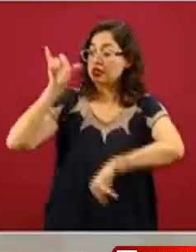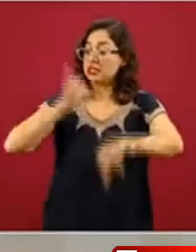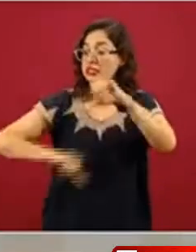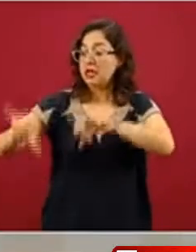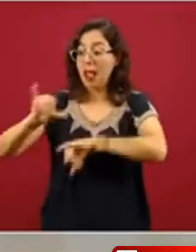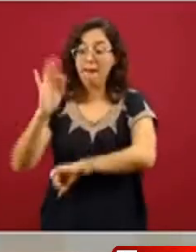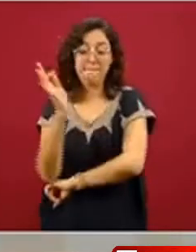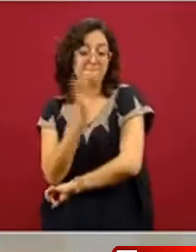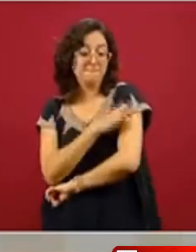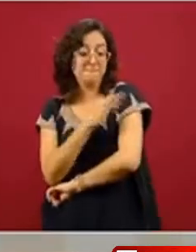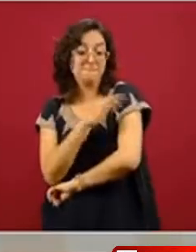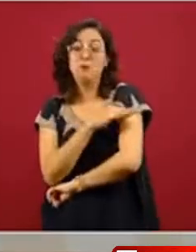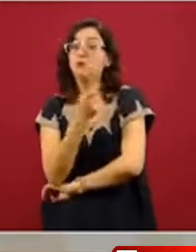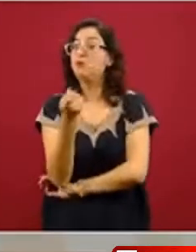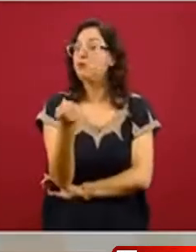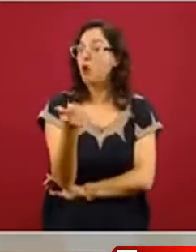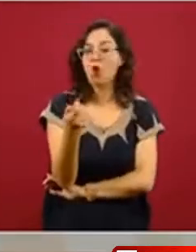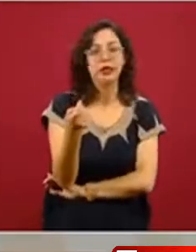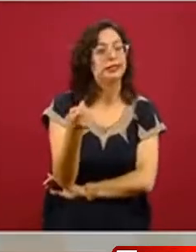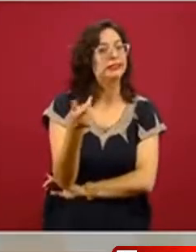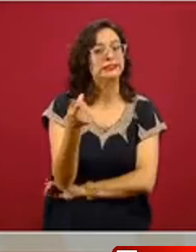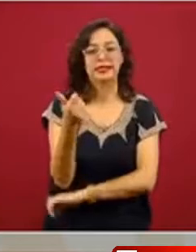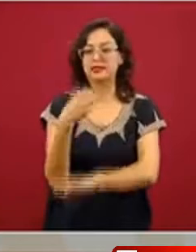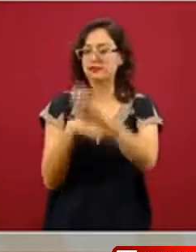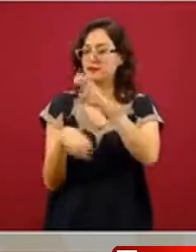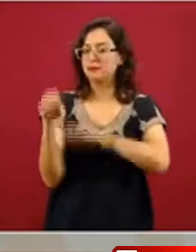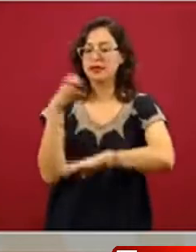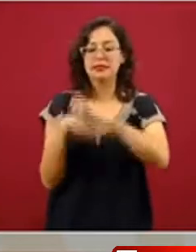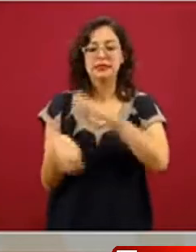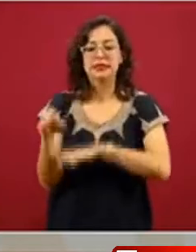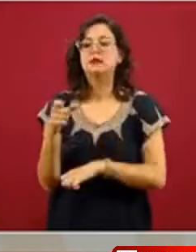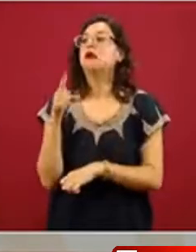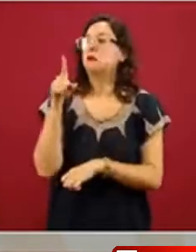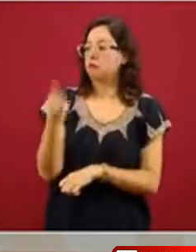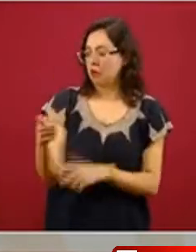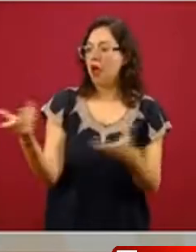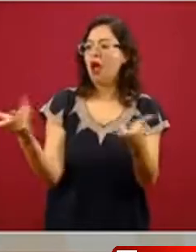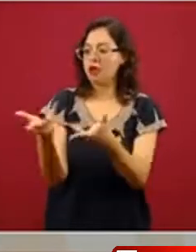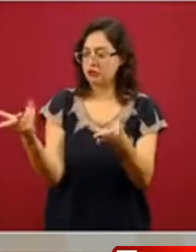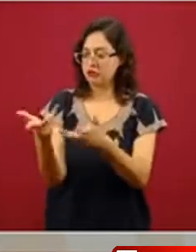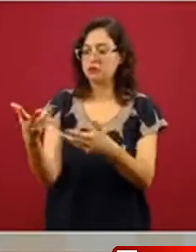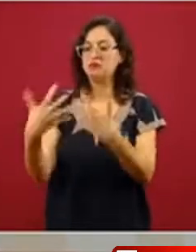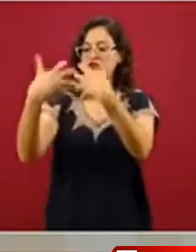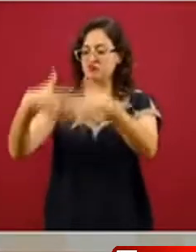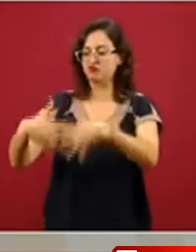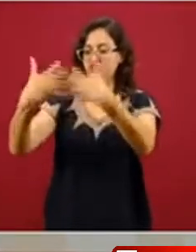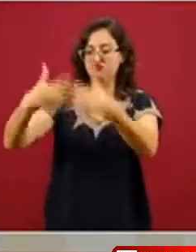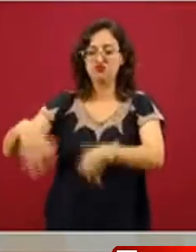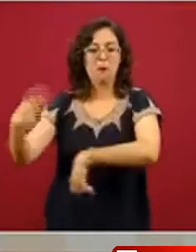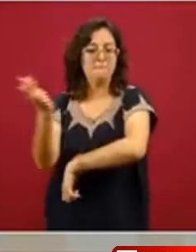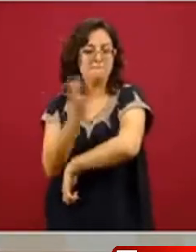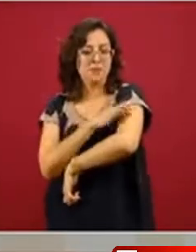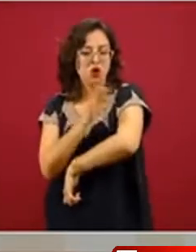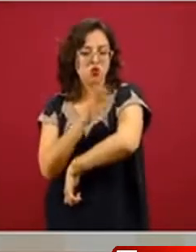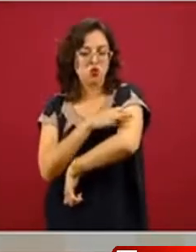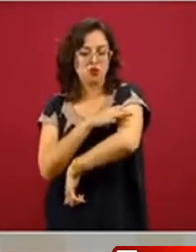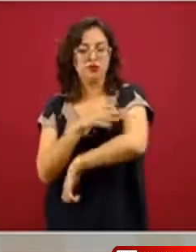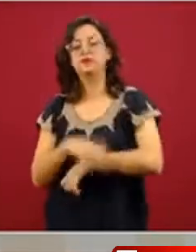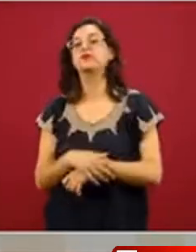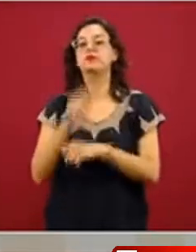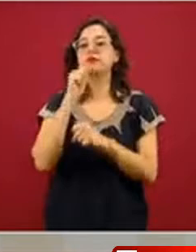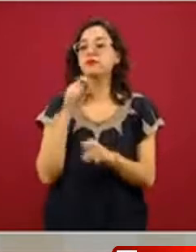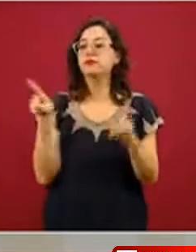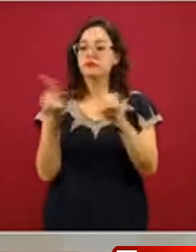vacunas, que son muy poquitas, fabriquen la vacuna. Y también les da las